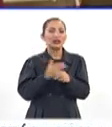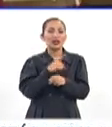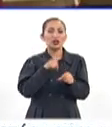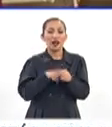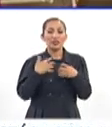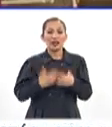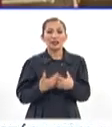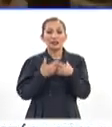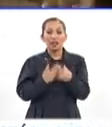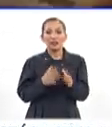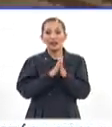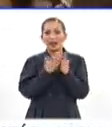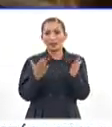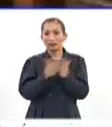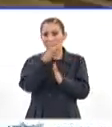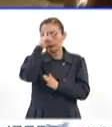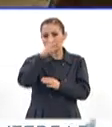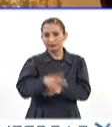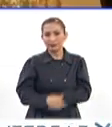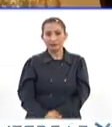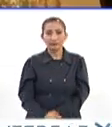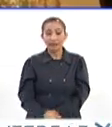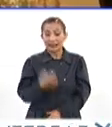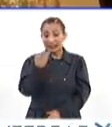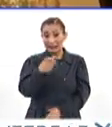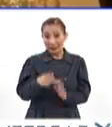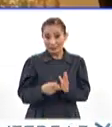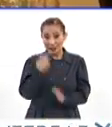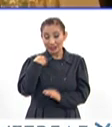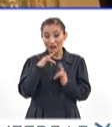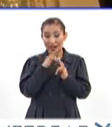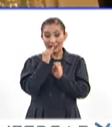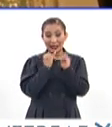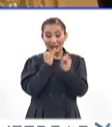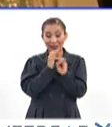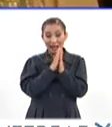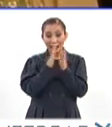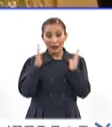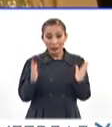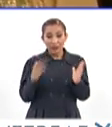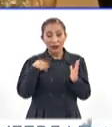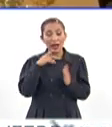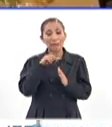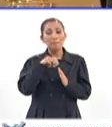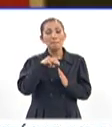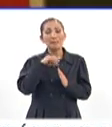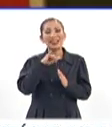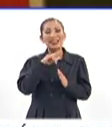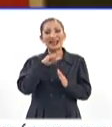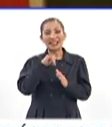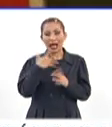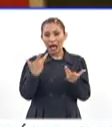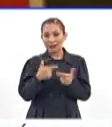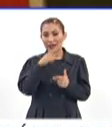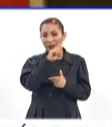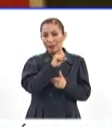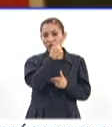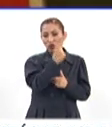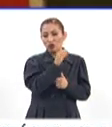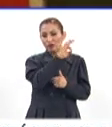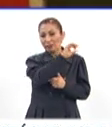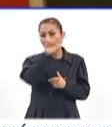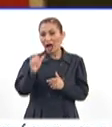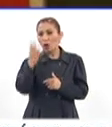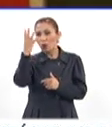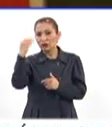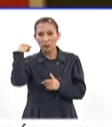Nacional de la Industria Editorial Mexicana. En esta edición, la Feria Internacional del Libro del Palacio de Minería, que se realiza del 21 de